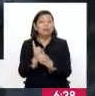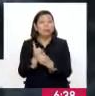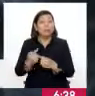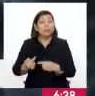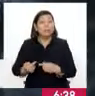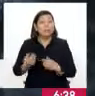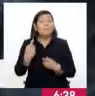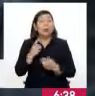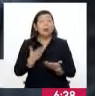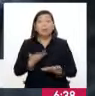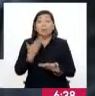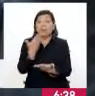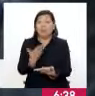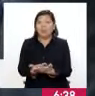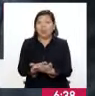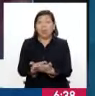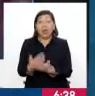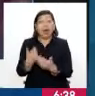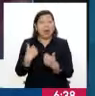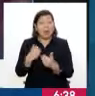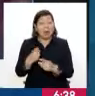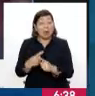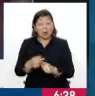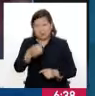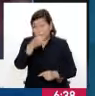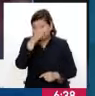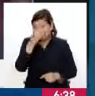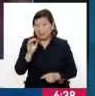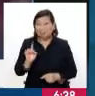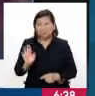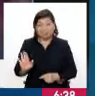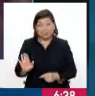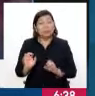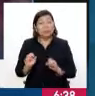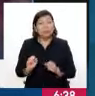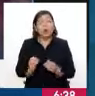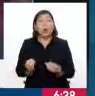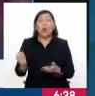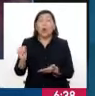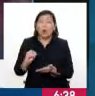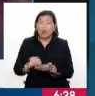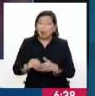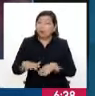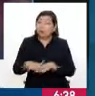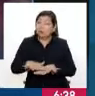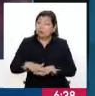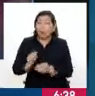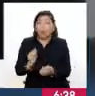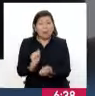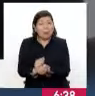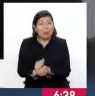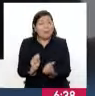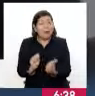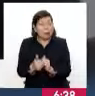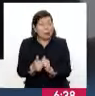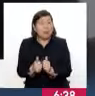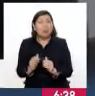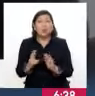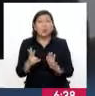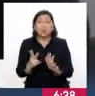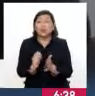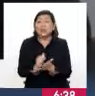apelación presentado por la defensa del expresidente Pedro Castillo para que se le revoque el mandato de prisión preventiva por